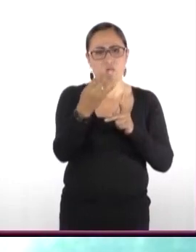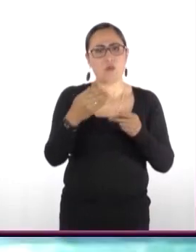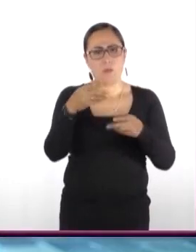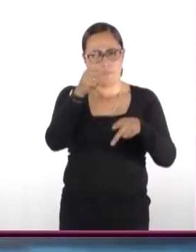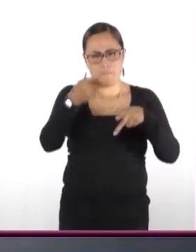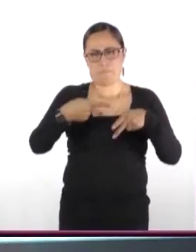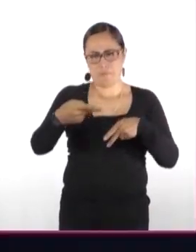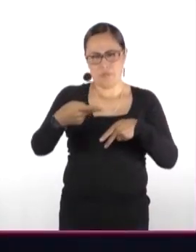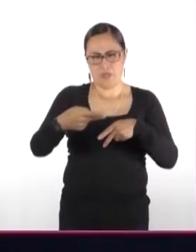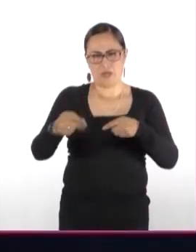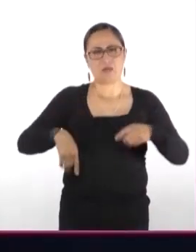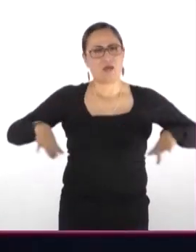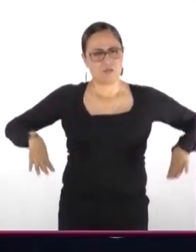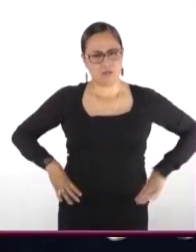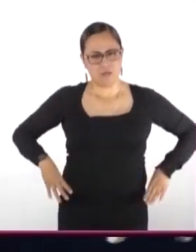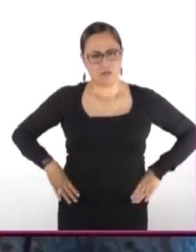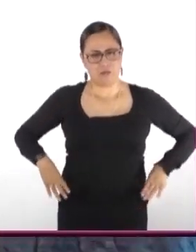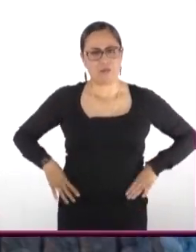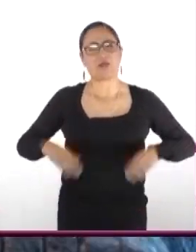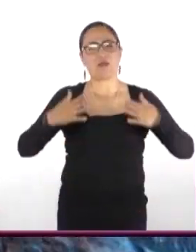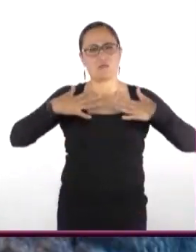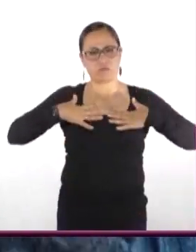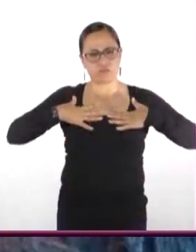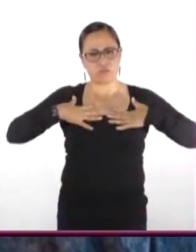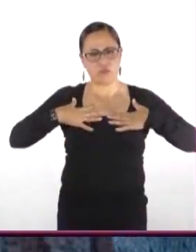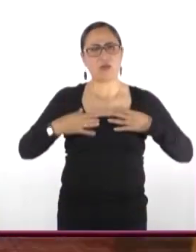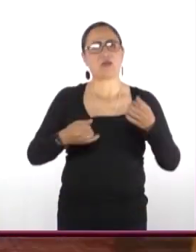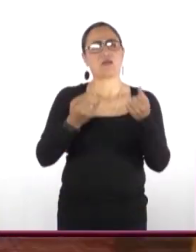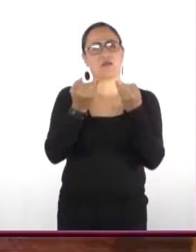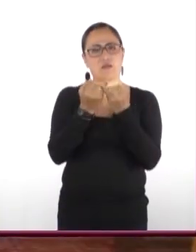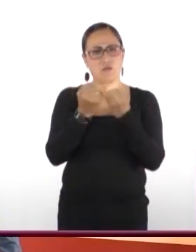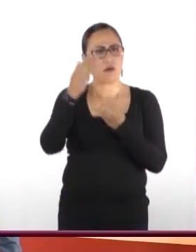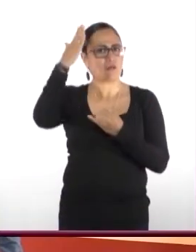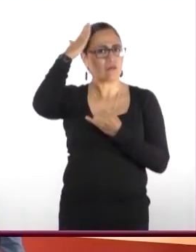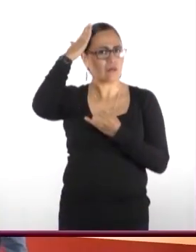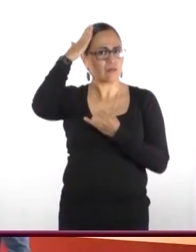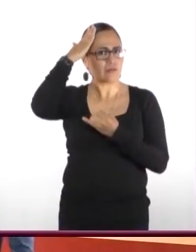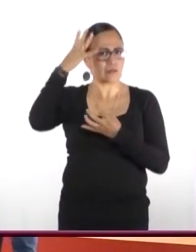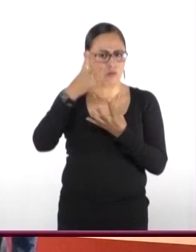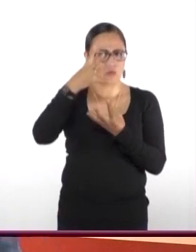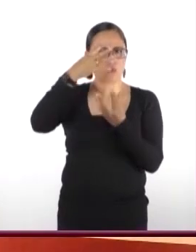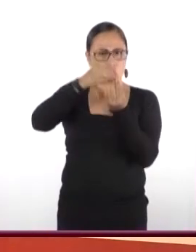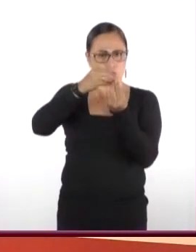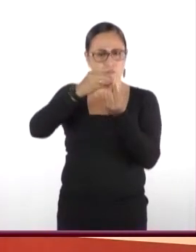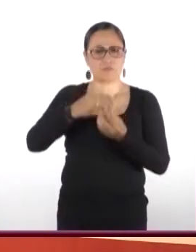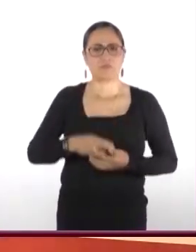Una para las piernas, otra para la cadera, otra para el tórax y otra más para la cabeza.